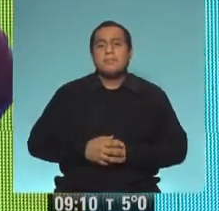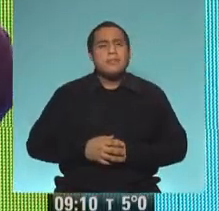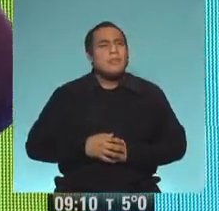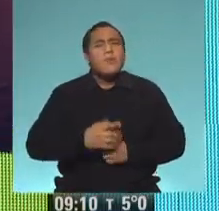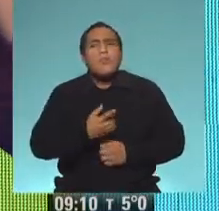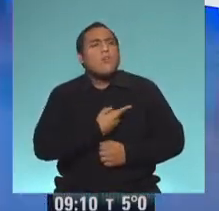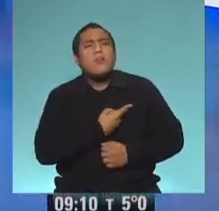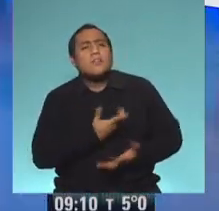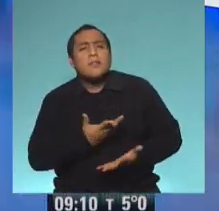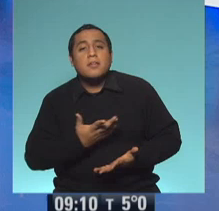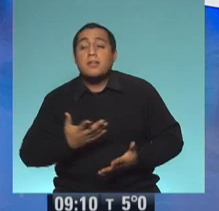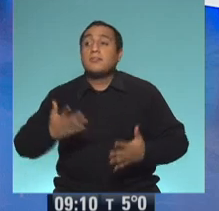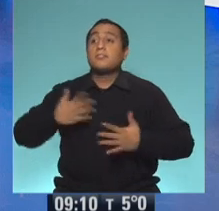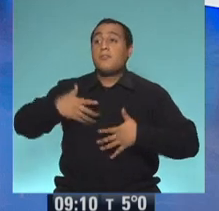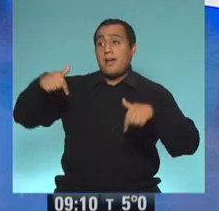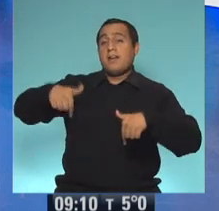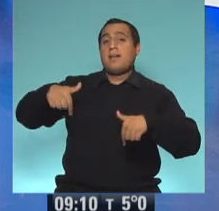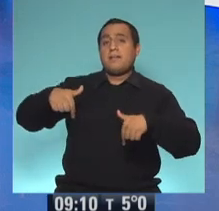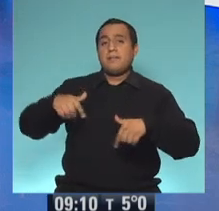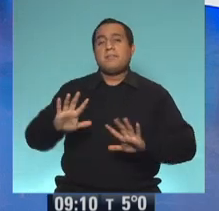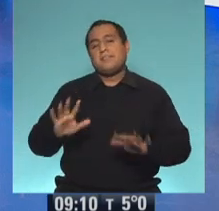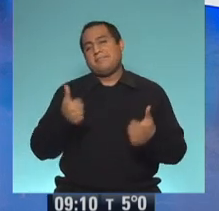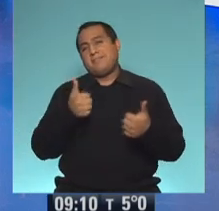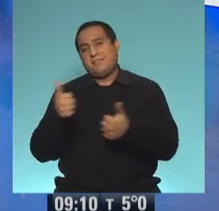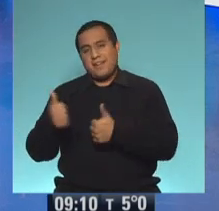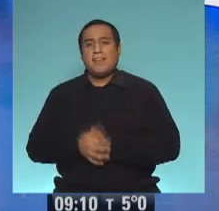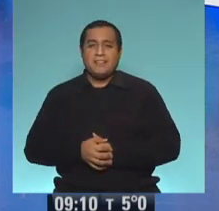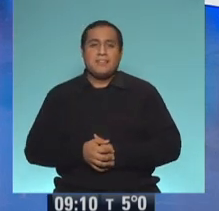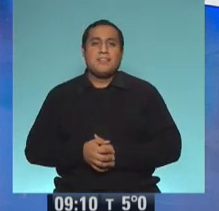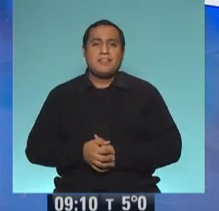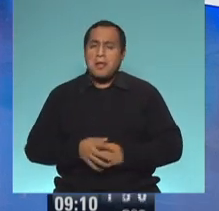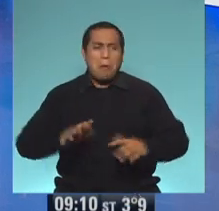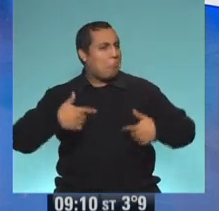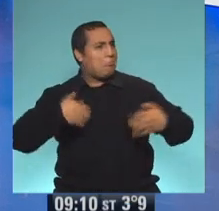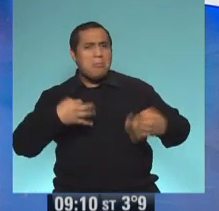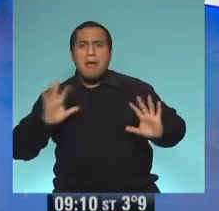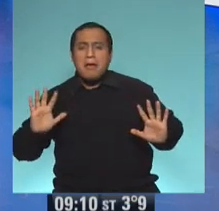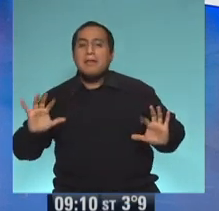¿Dónde están? Estoy acá. Muy bien. Salió bien, ¿eh?